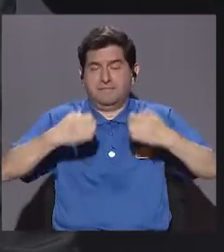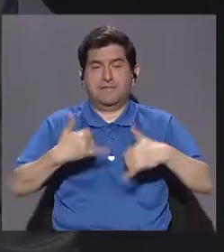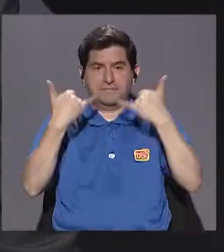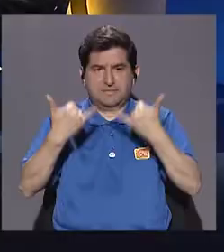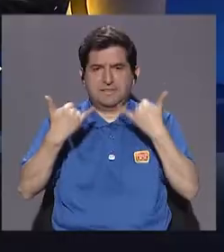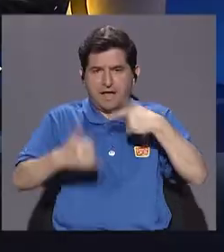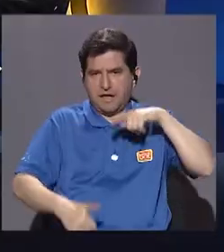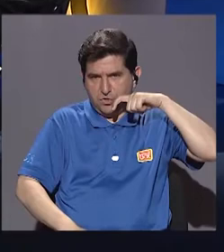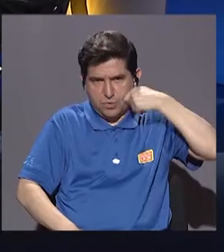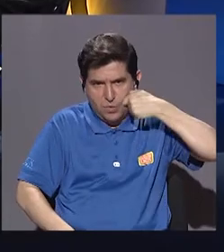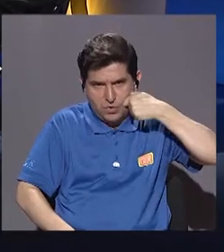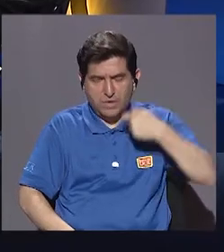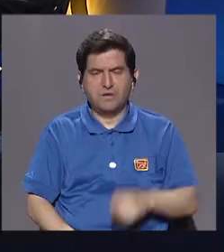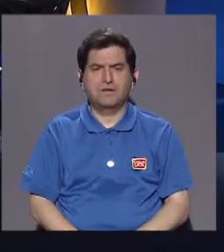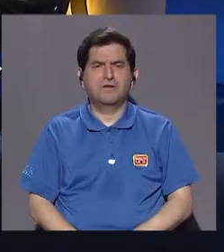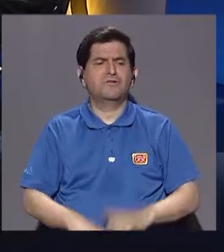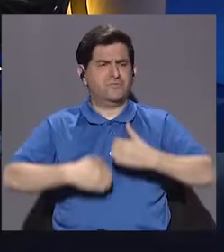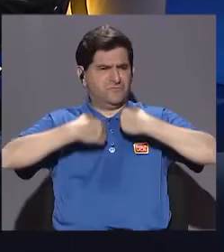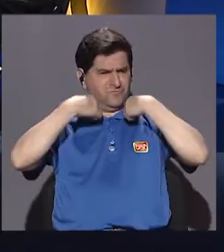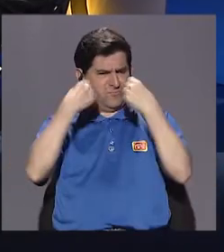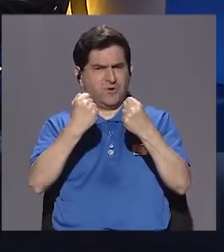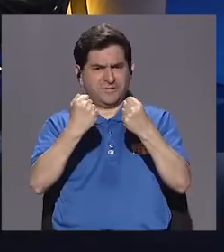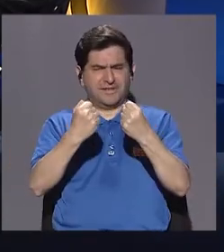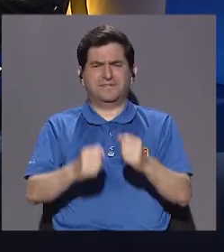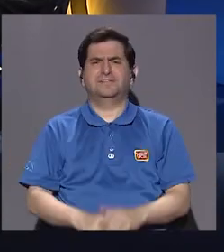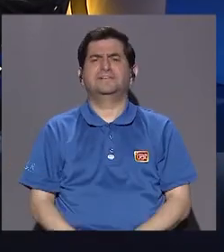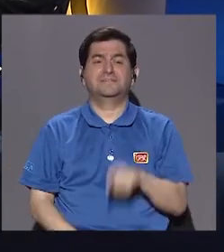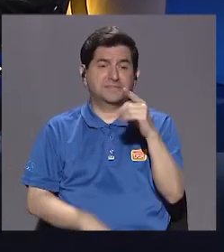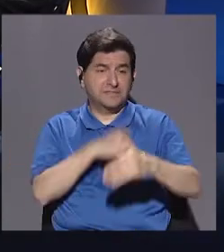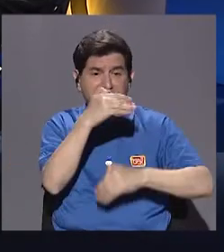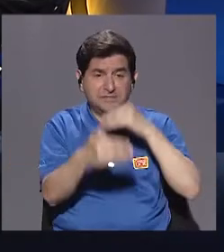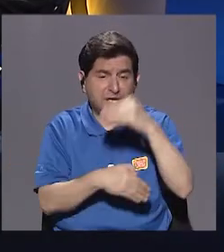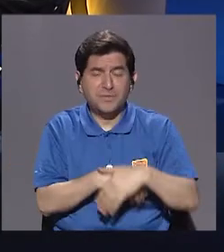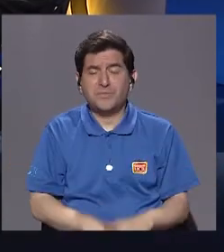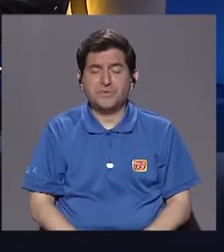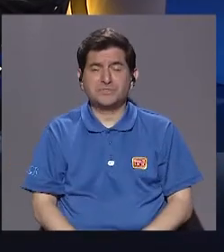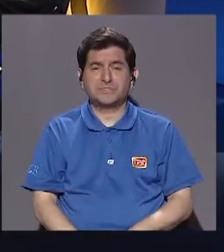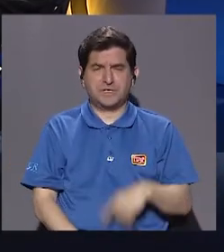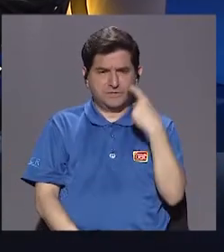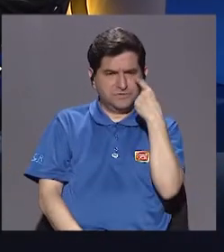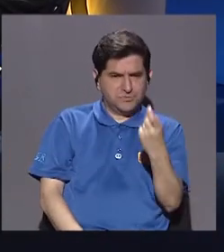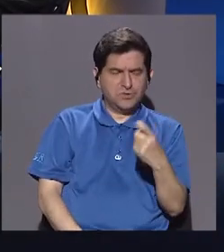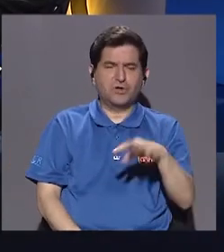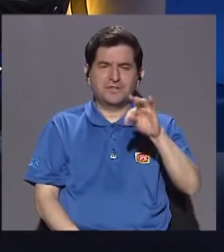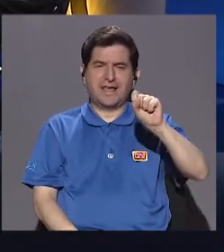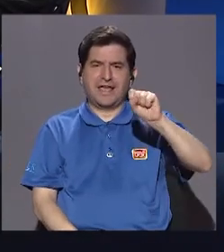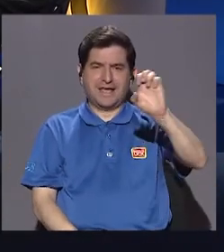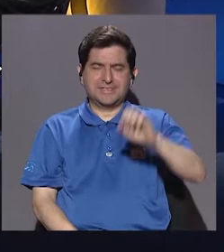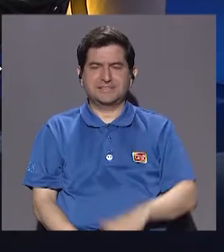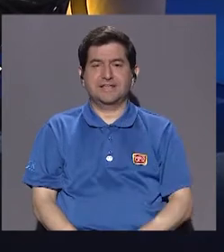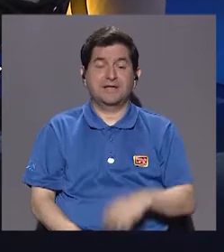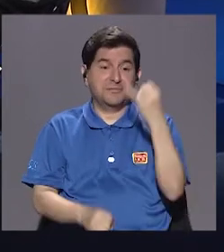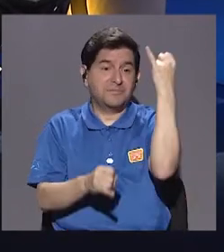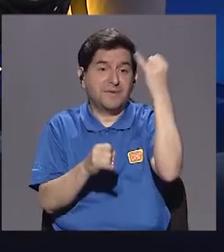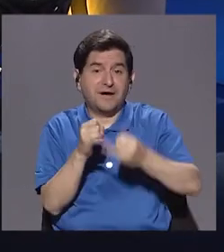código que han venido a fortalecer este proceso de fiscalizador del tribunal supremo de elecciones para un final eso lo publicamos